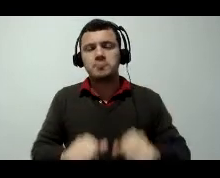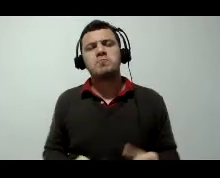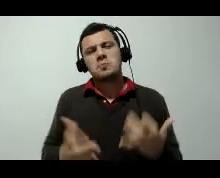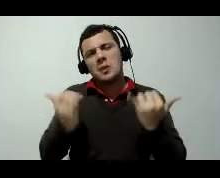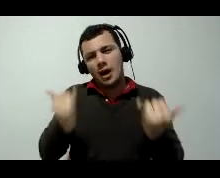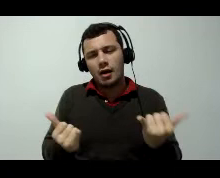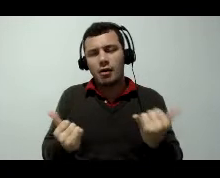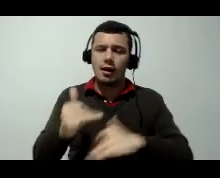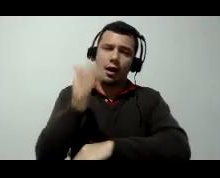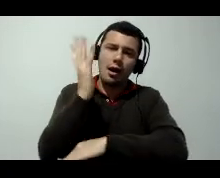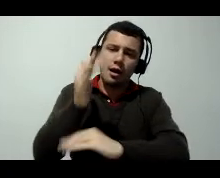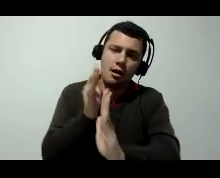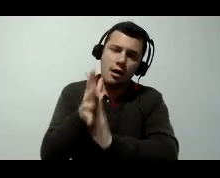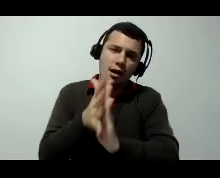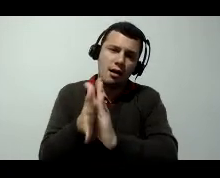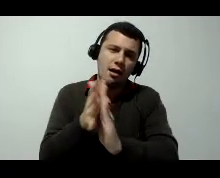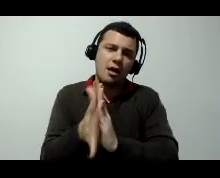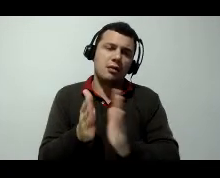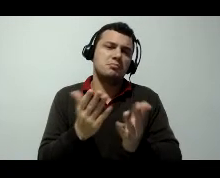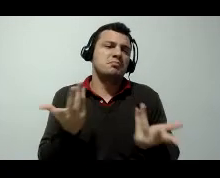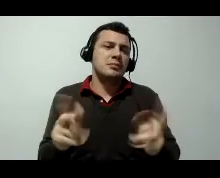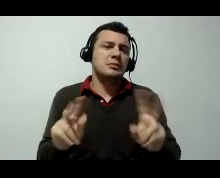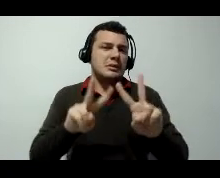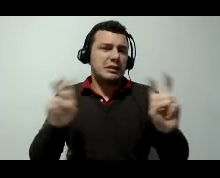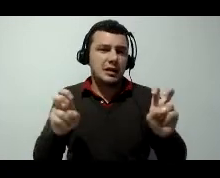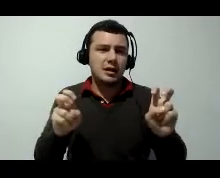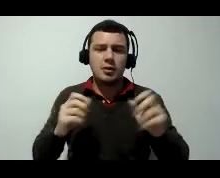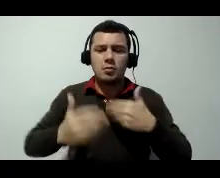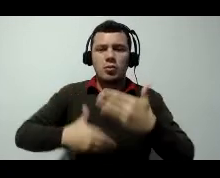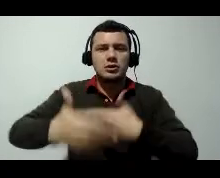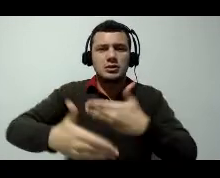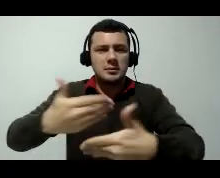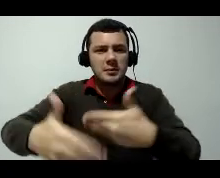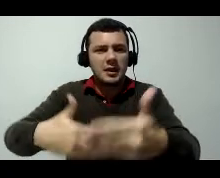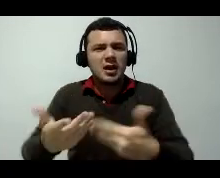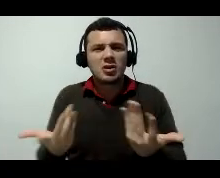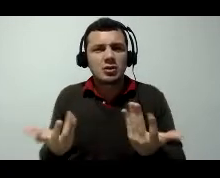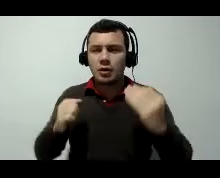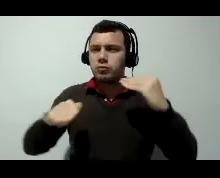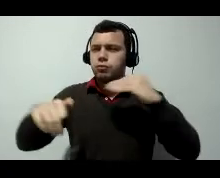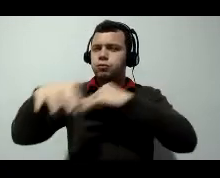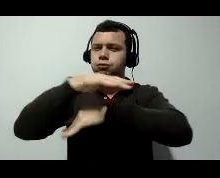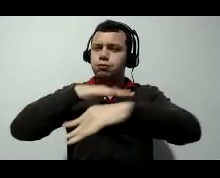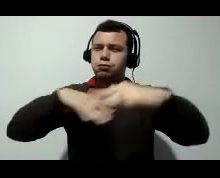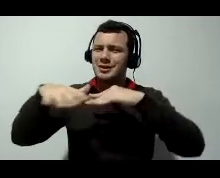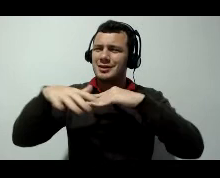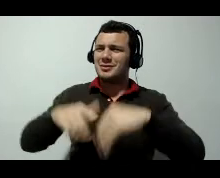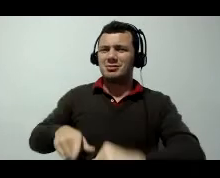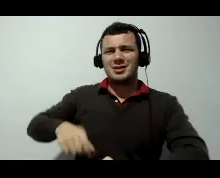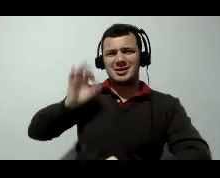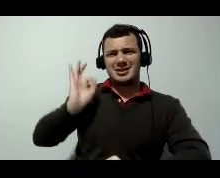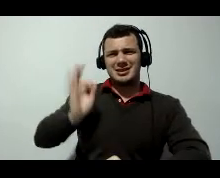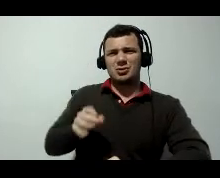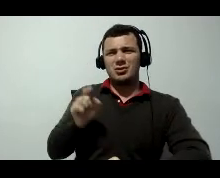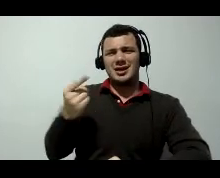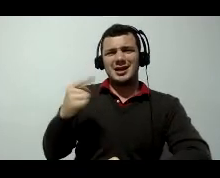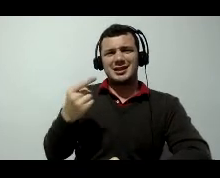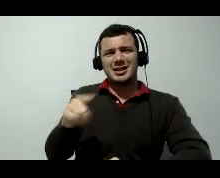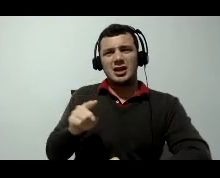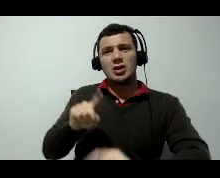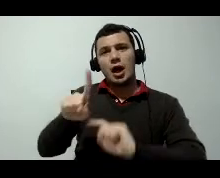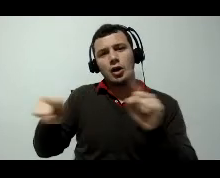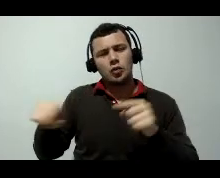hablar de procedimientos que generan aerosoles, y no tenemos muy claro, porque no todos somos del sector salud, ¿cierto? Pueda que aquí